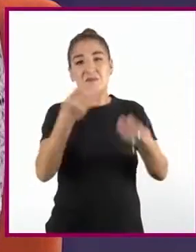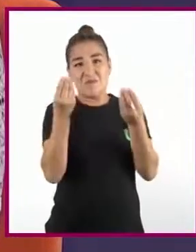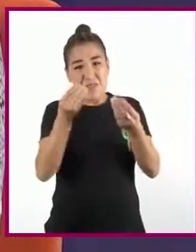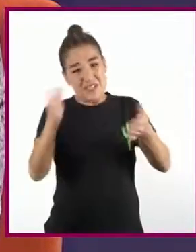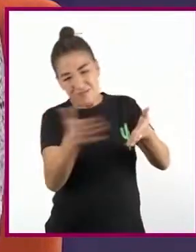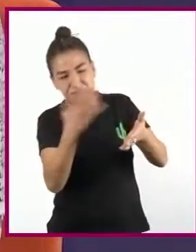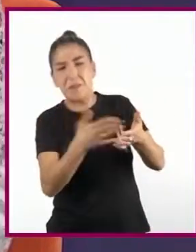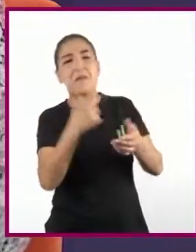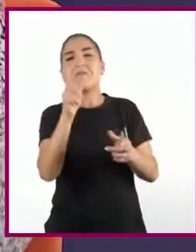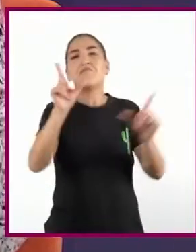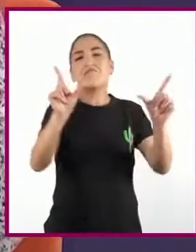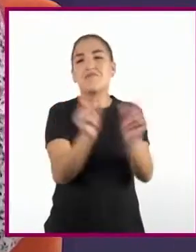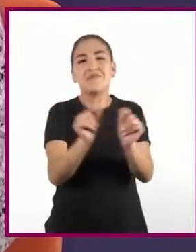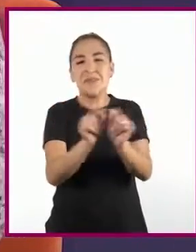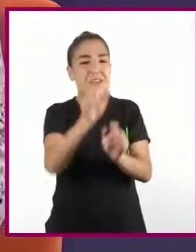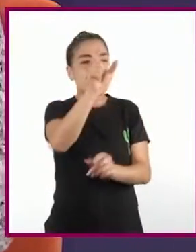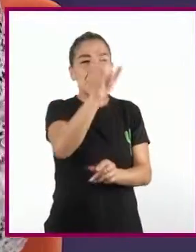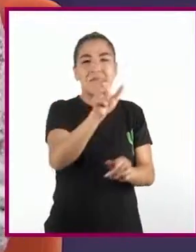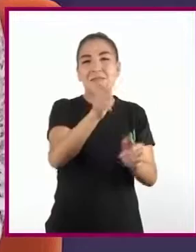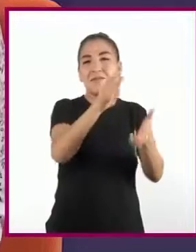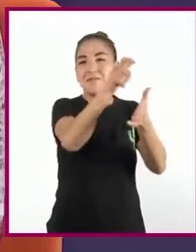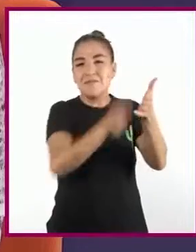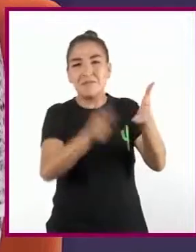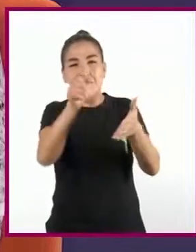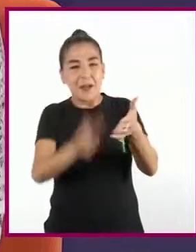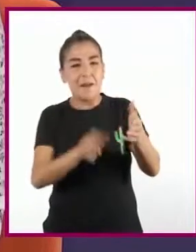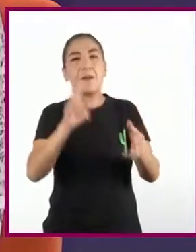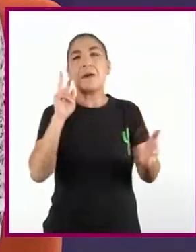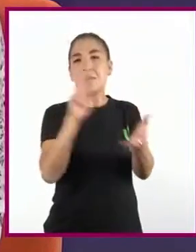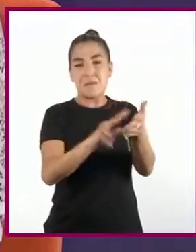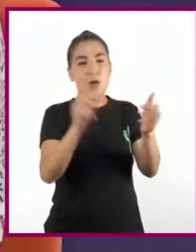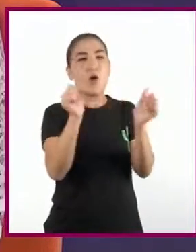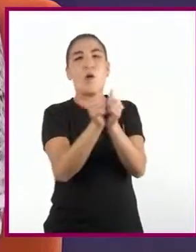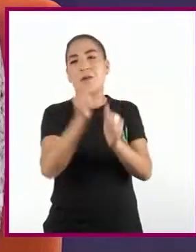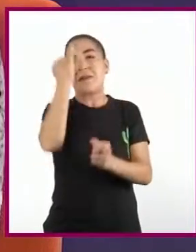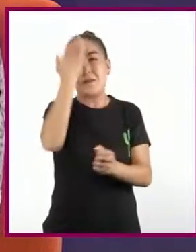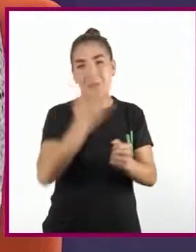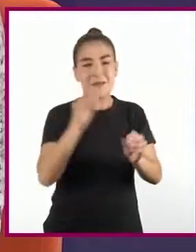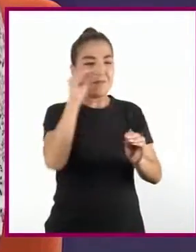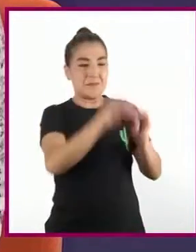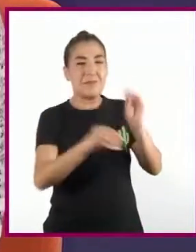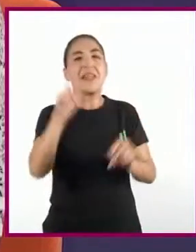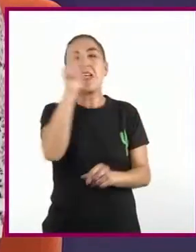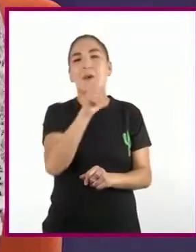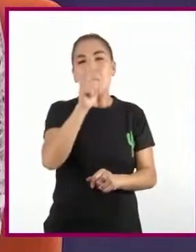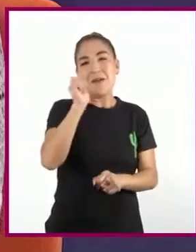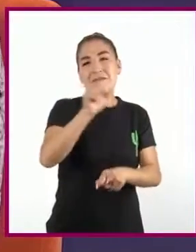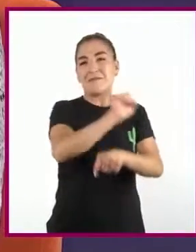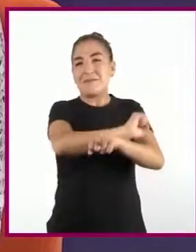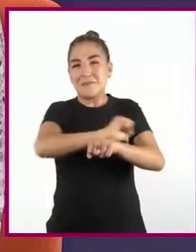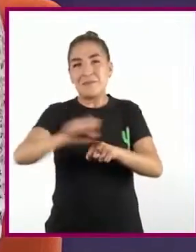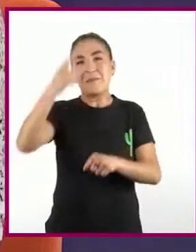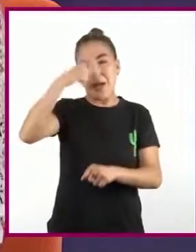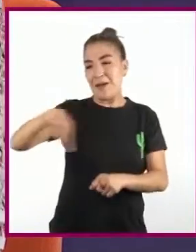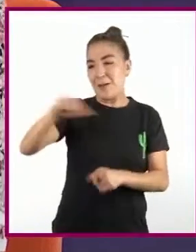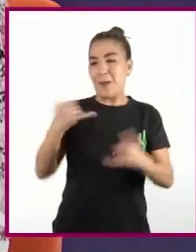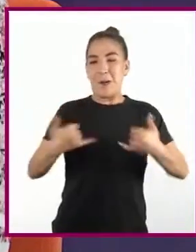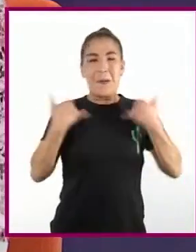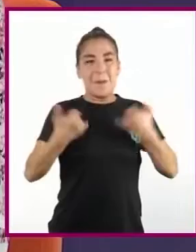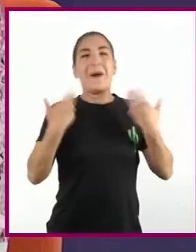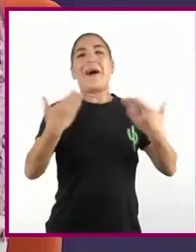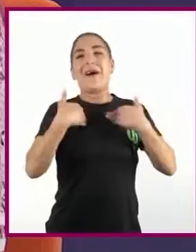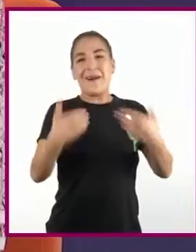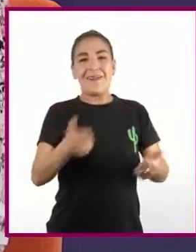son artículos cortos con una buena comunicación visual y sobre todo en este lenguaje sencillo para que ellos se sientan de alguna